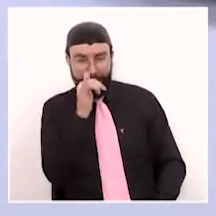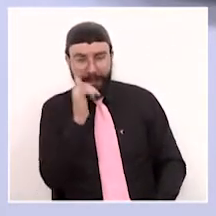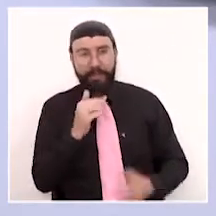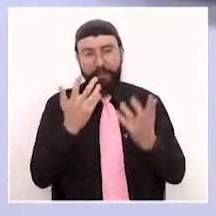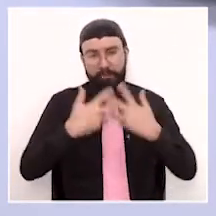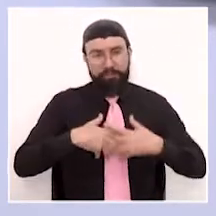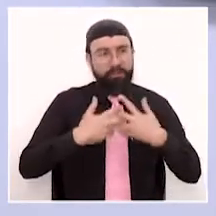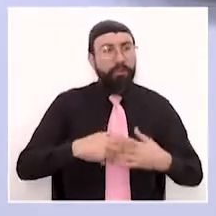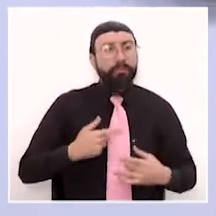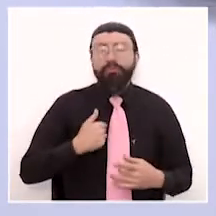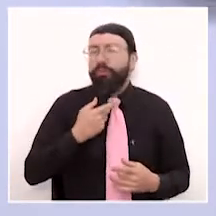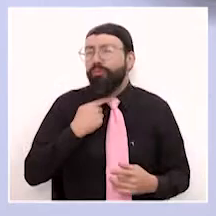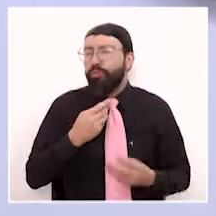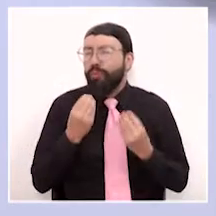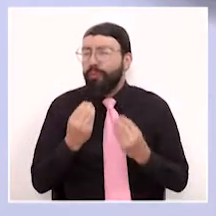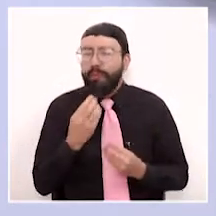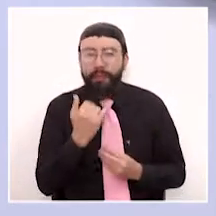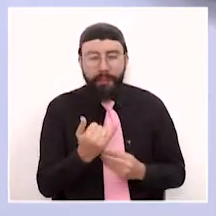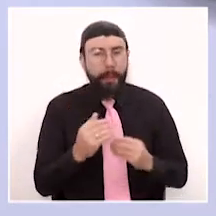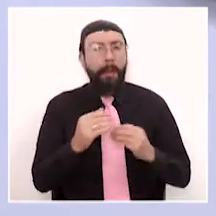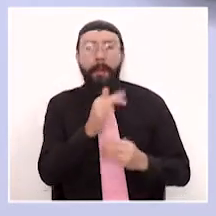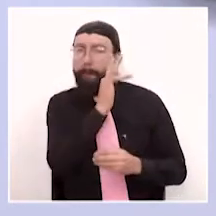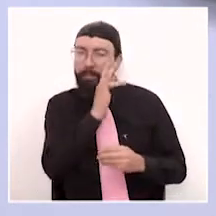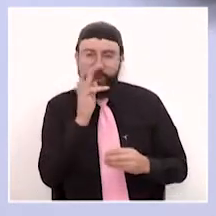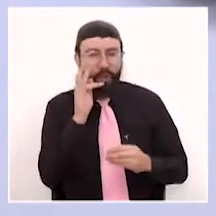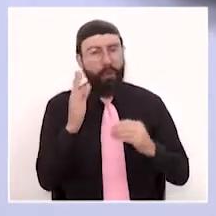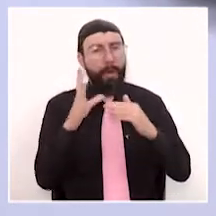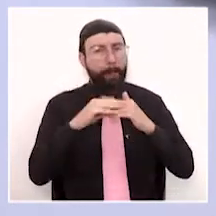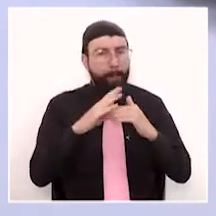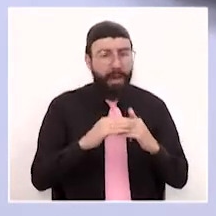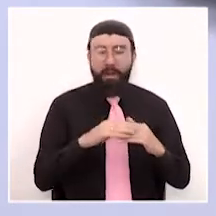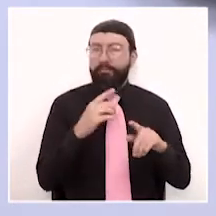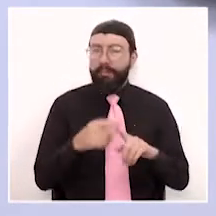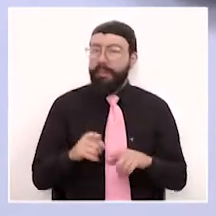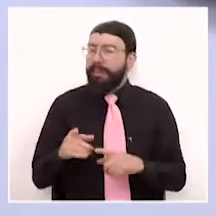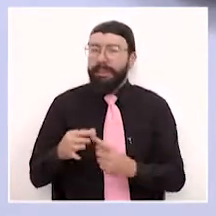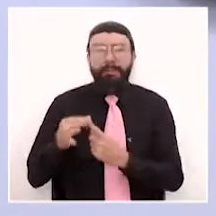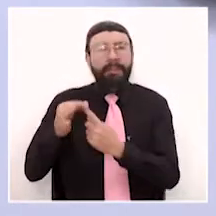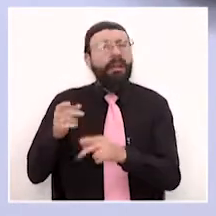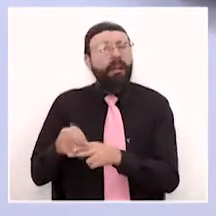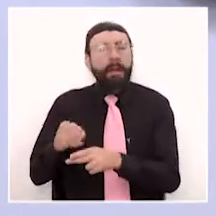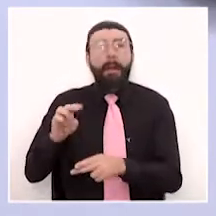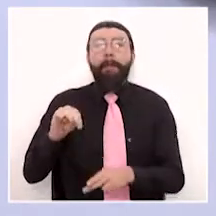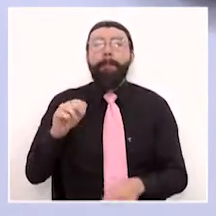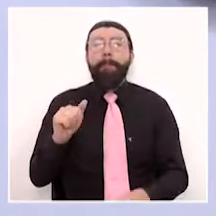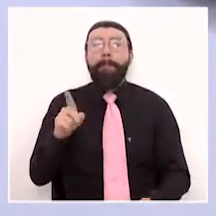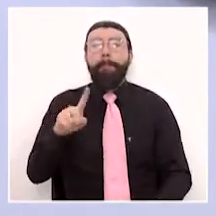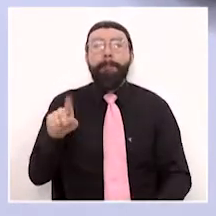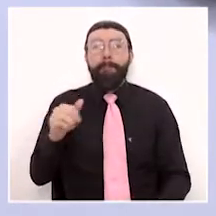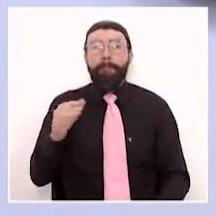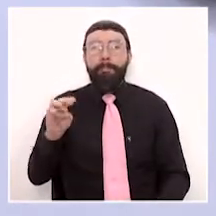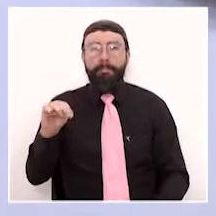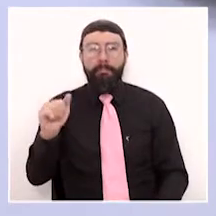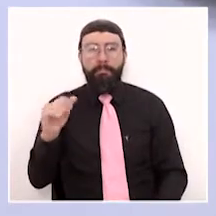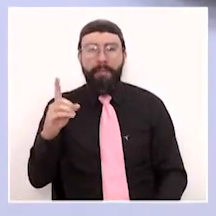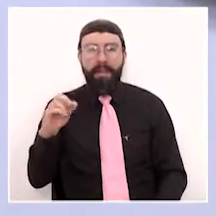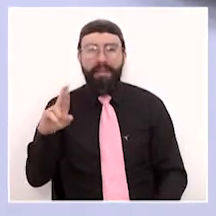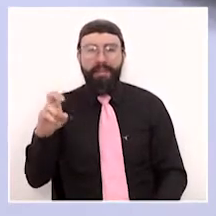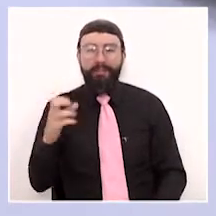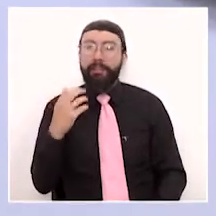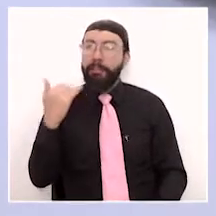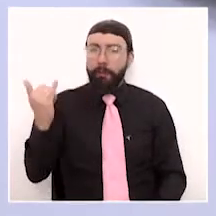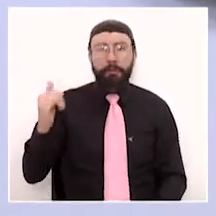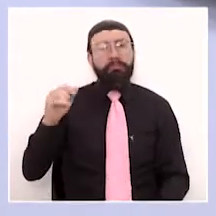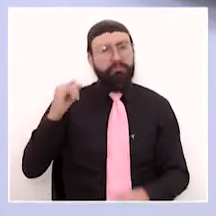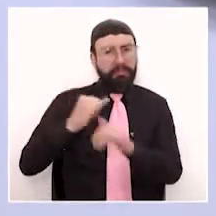soy también apasionada por la pastelería y la panadería con masa madre específicamente. Entonces, pues yo estuve estudiando en el exterior y